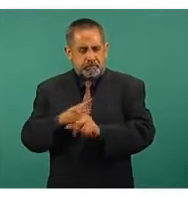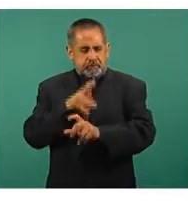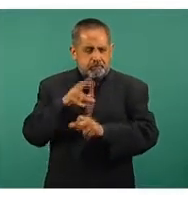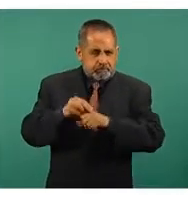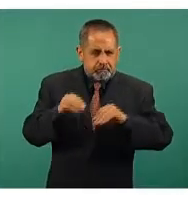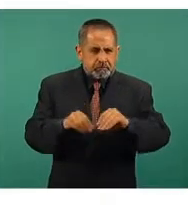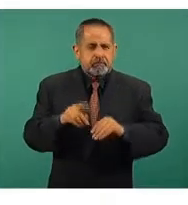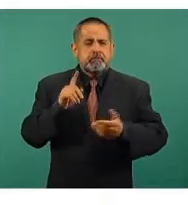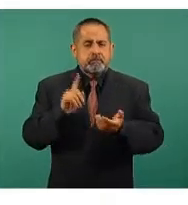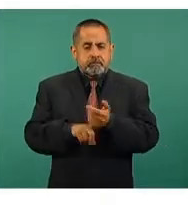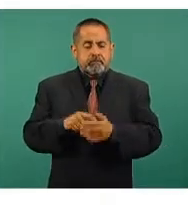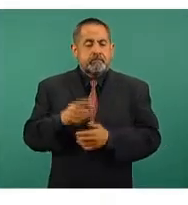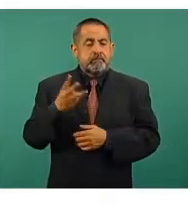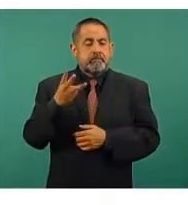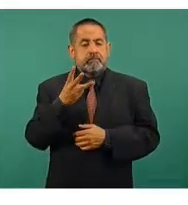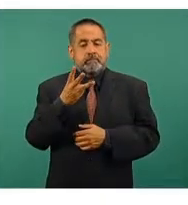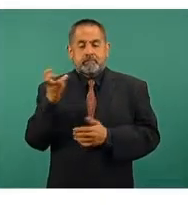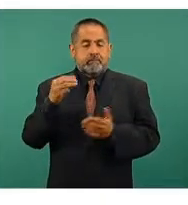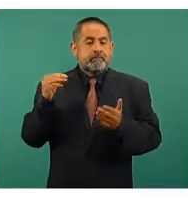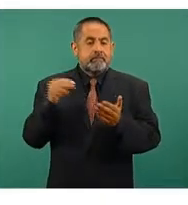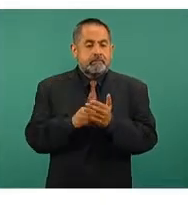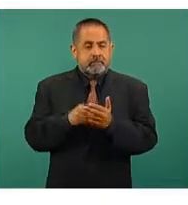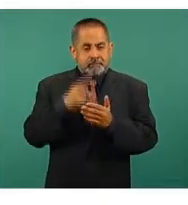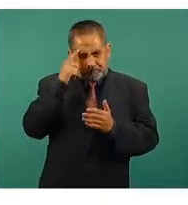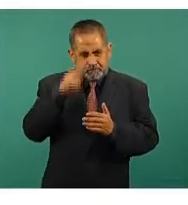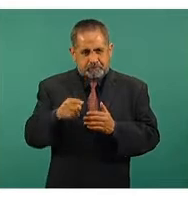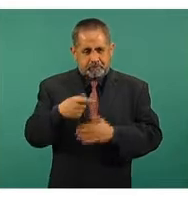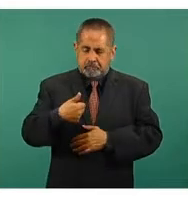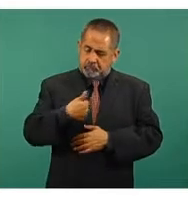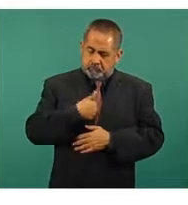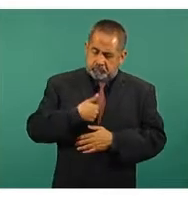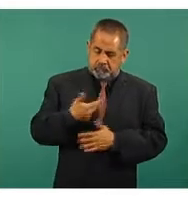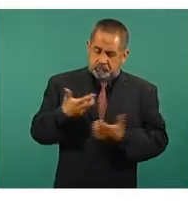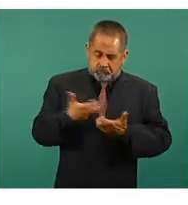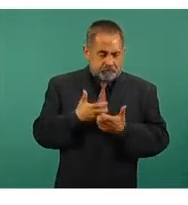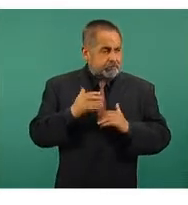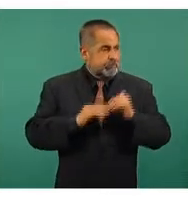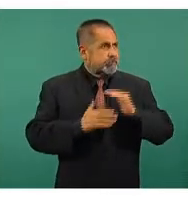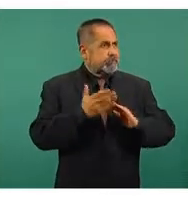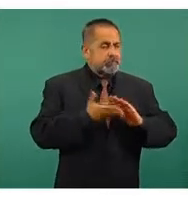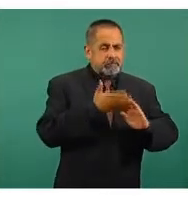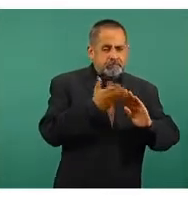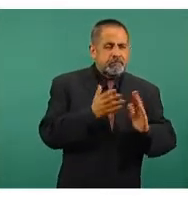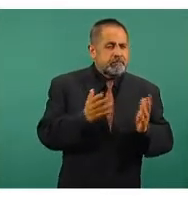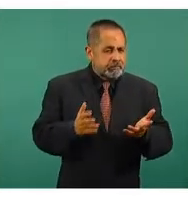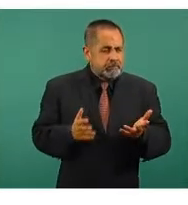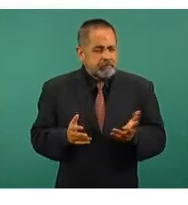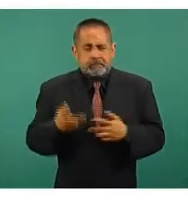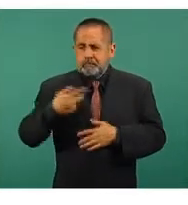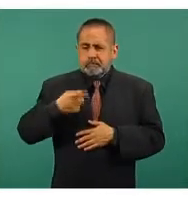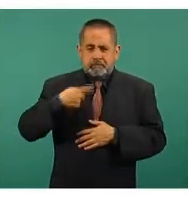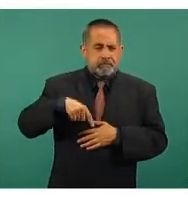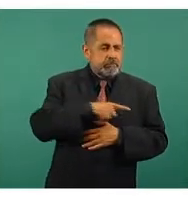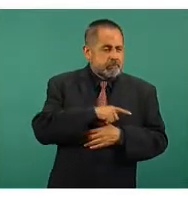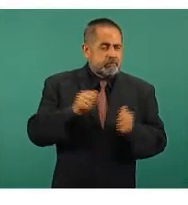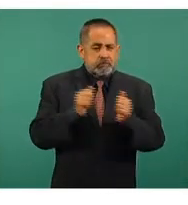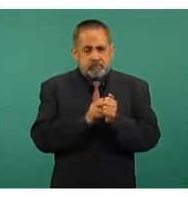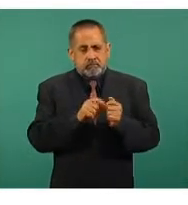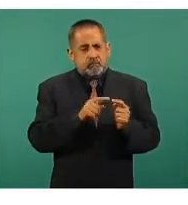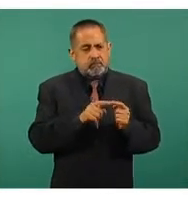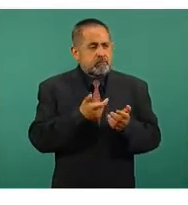cuales 300,000 pertenecen a materias de autoproducción, o, digamos, mecanismos en que la población, ya sea a través de